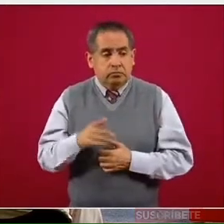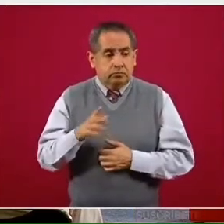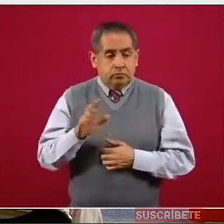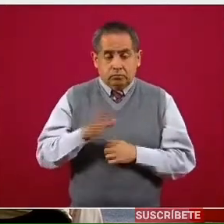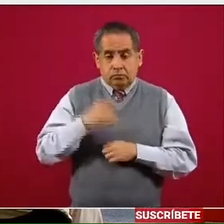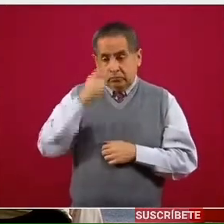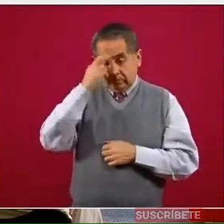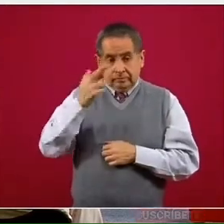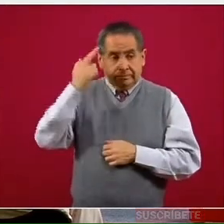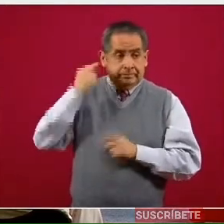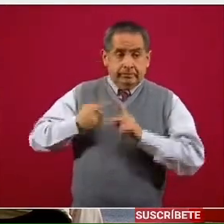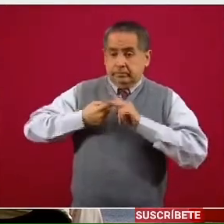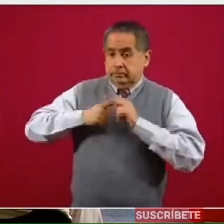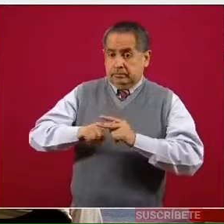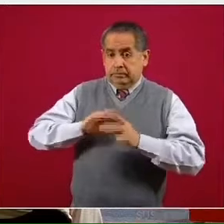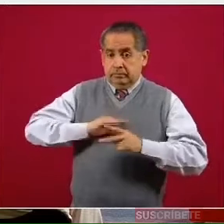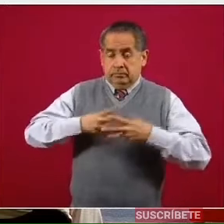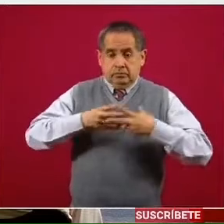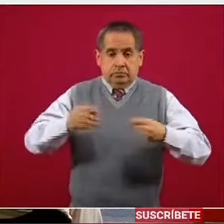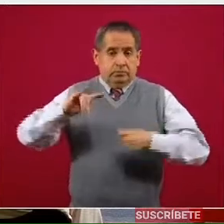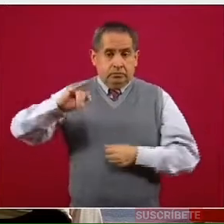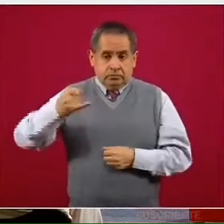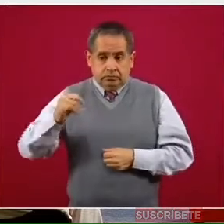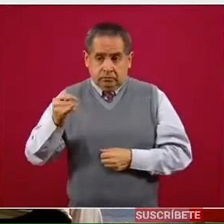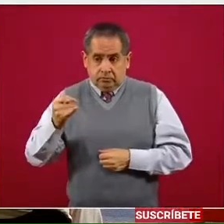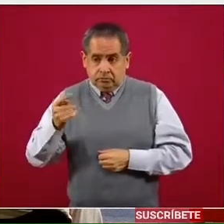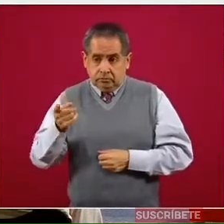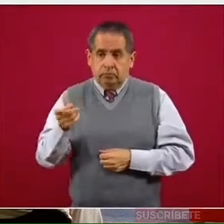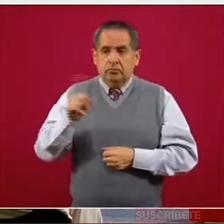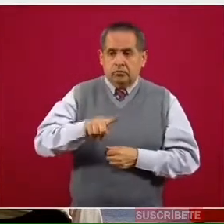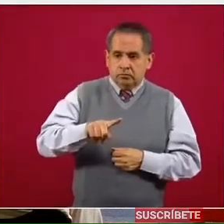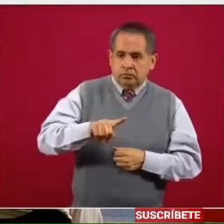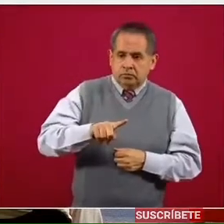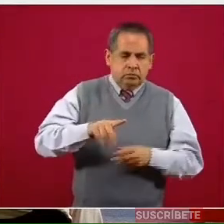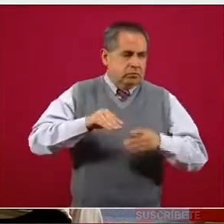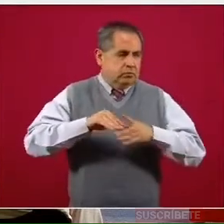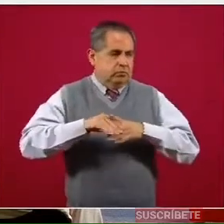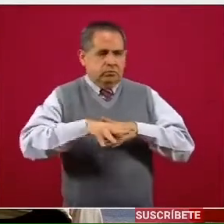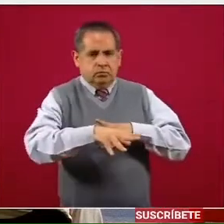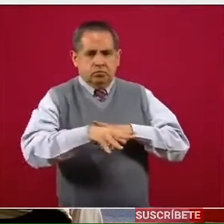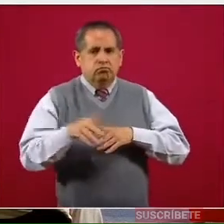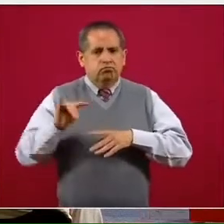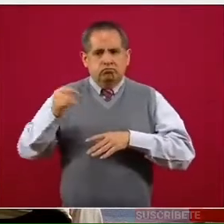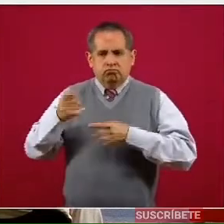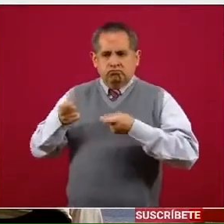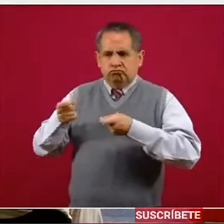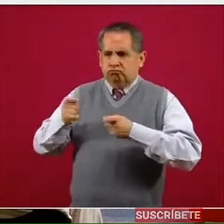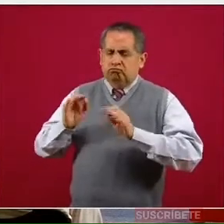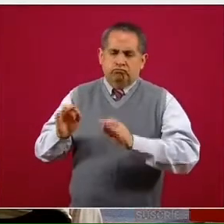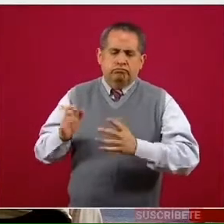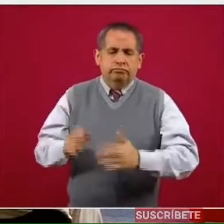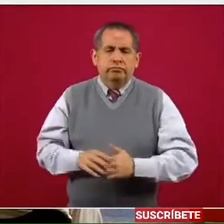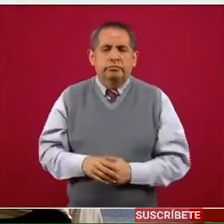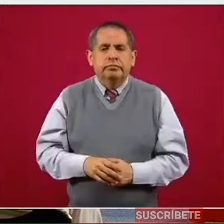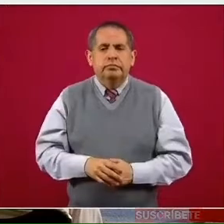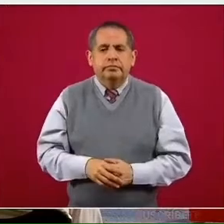intensa transmisión al inicio de la epidemia en Tijuana, que logró después entrar en un buen control. La siguiente.